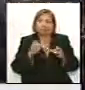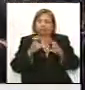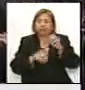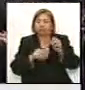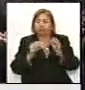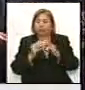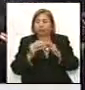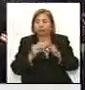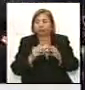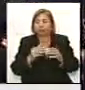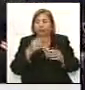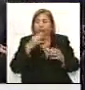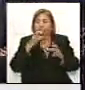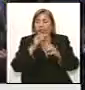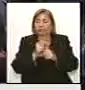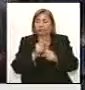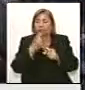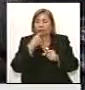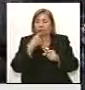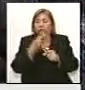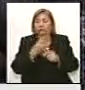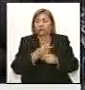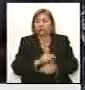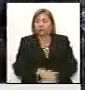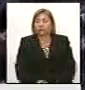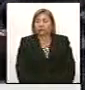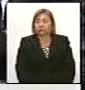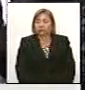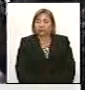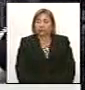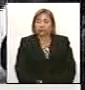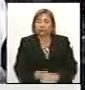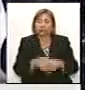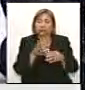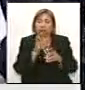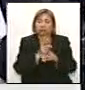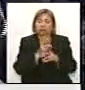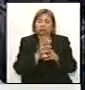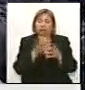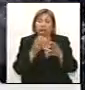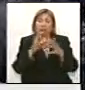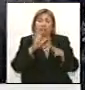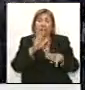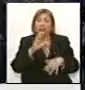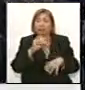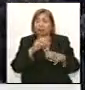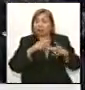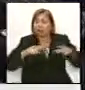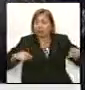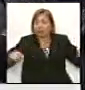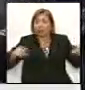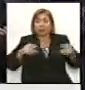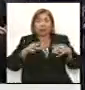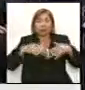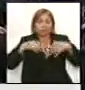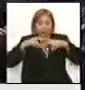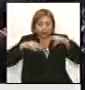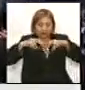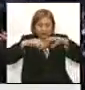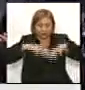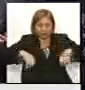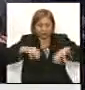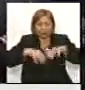El proyecto de rescate lo que dice y lo que se quiere ejecutar es de que en estas áreas libres se pueda excavar, puedan llegar